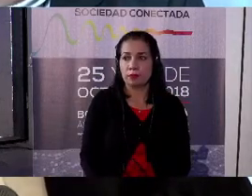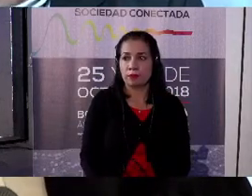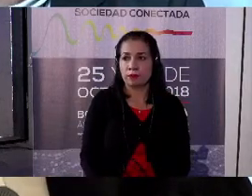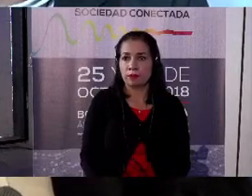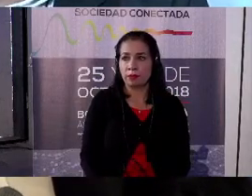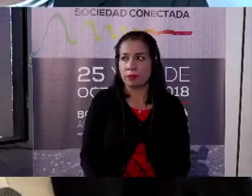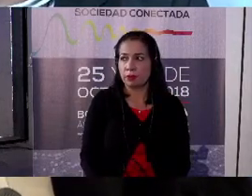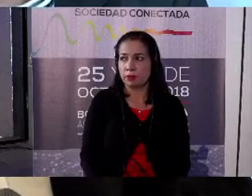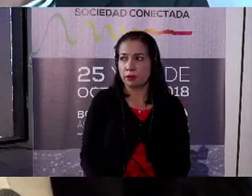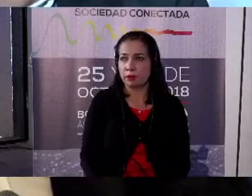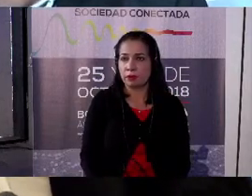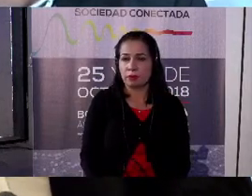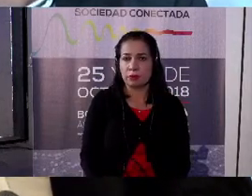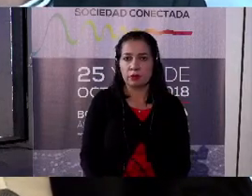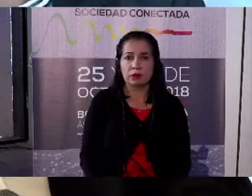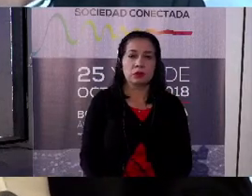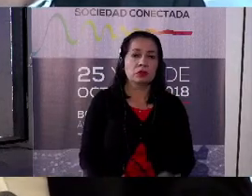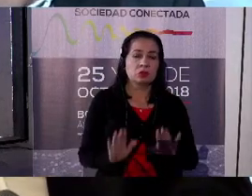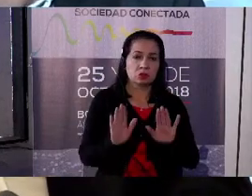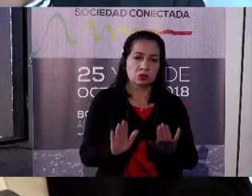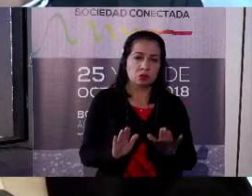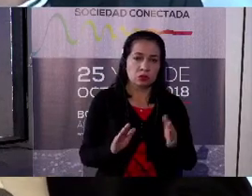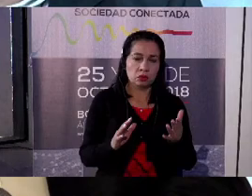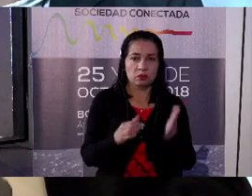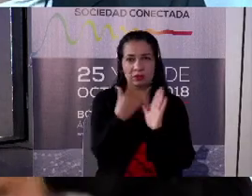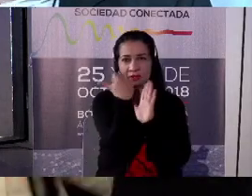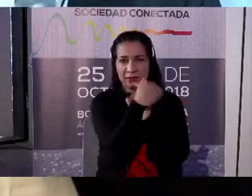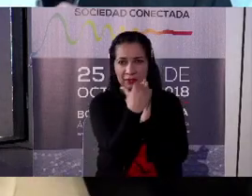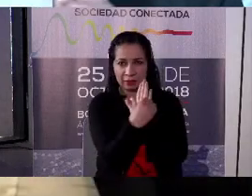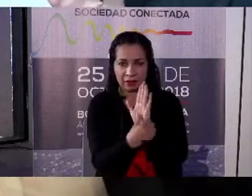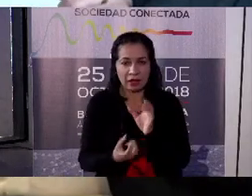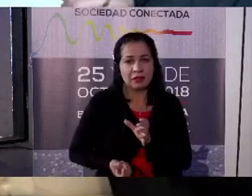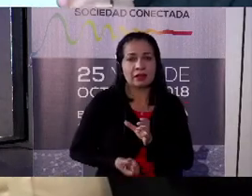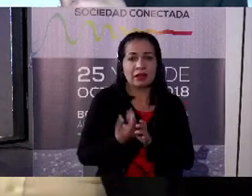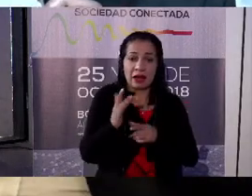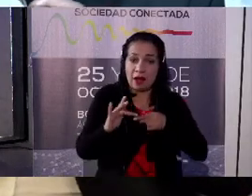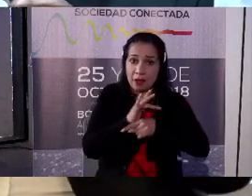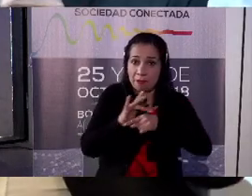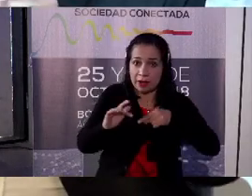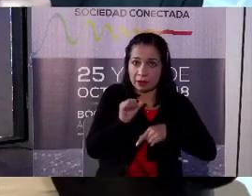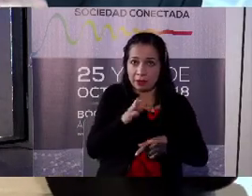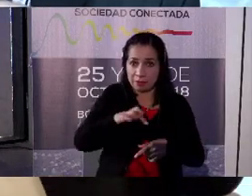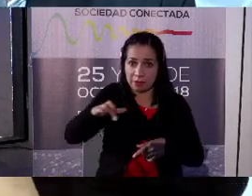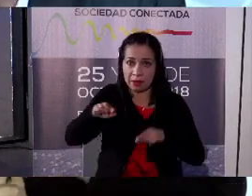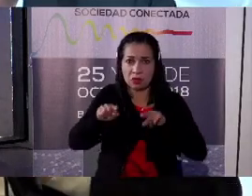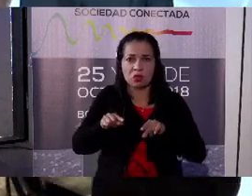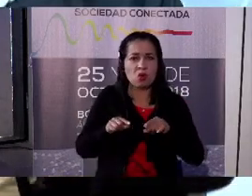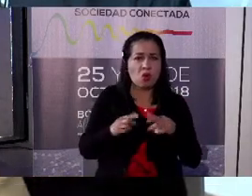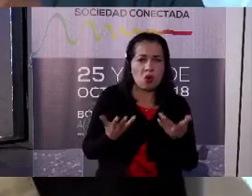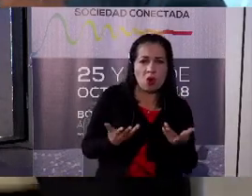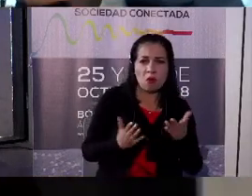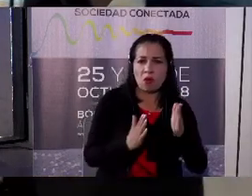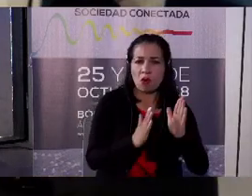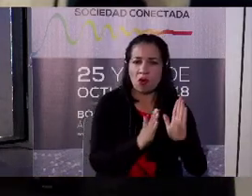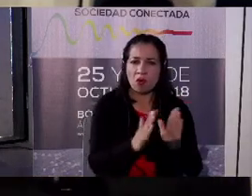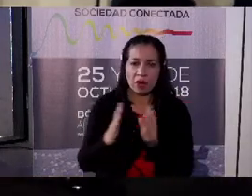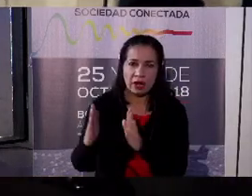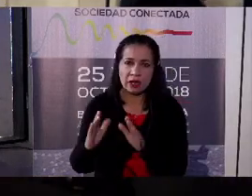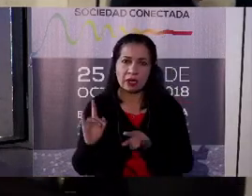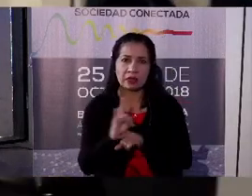inteligentes Cómo juegan con todos los datos generados por esta aplicación cómo los organizan cómo los